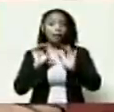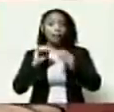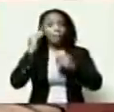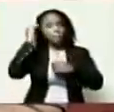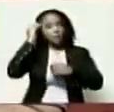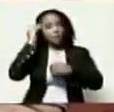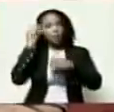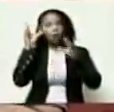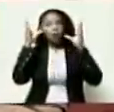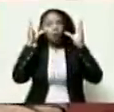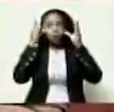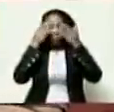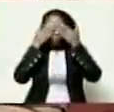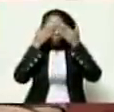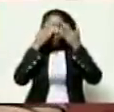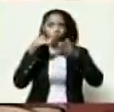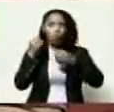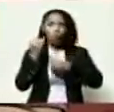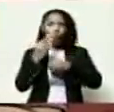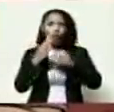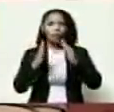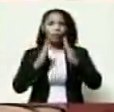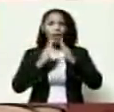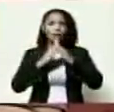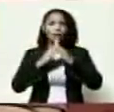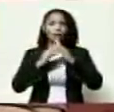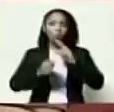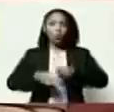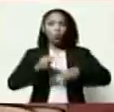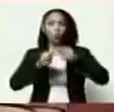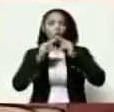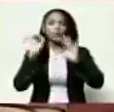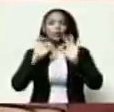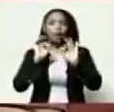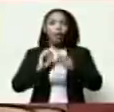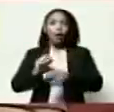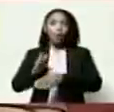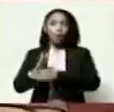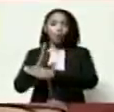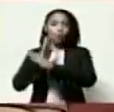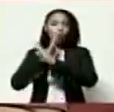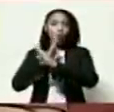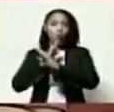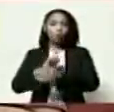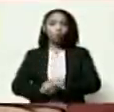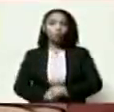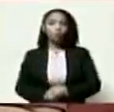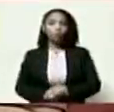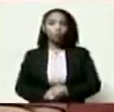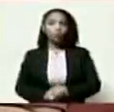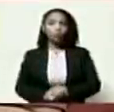cerremos los ojos cuántas viviendas se hubiesen construido aquí en Venezuela si no estuviésemos bloqueados,